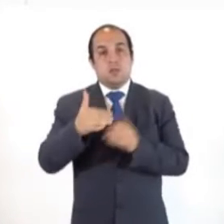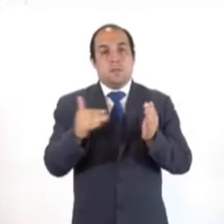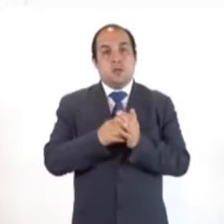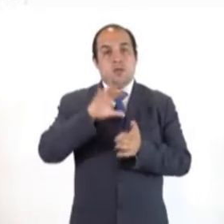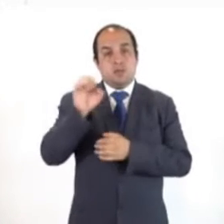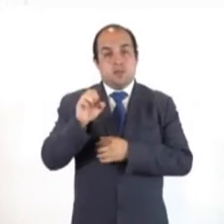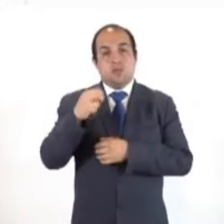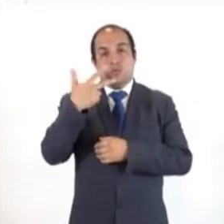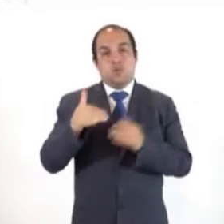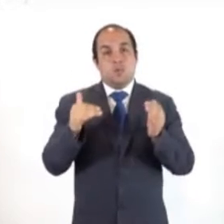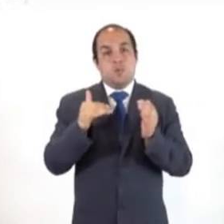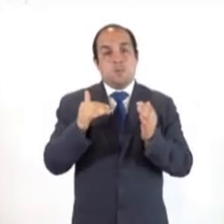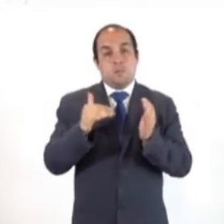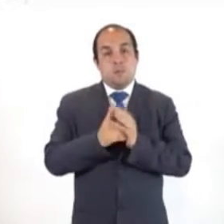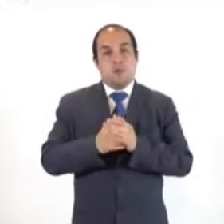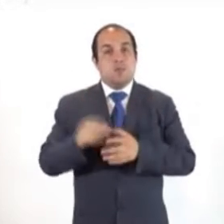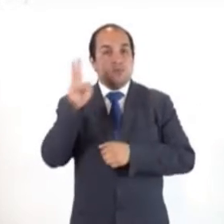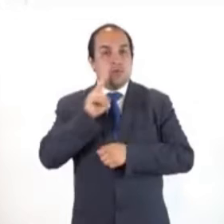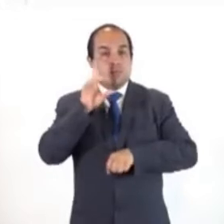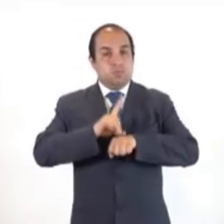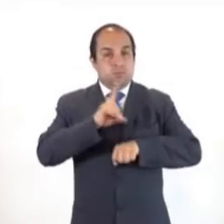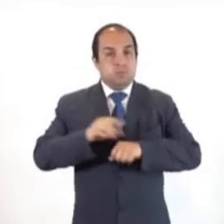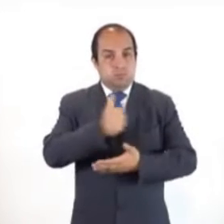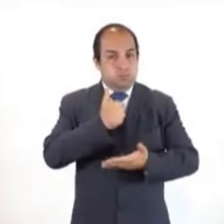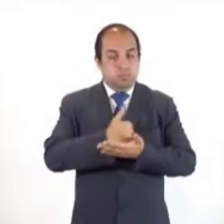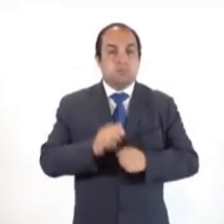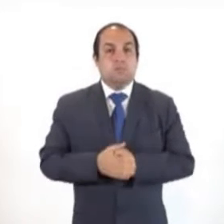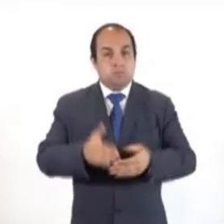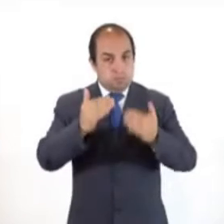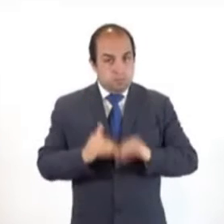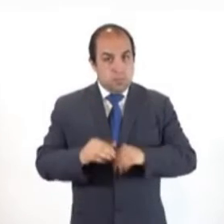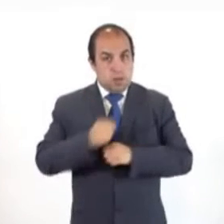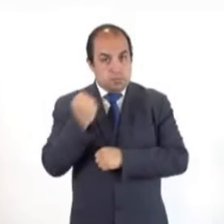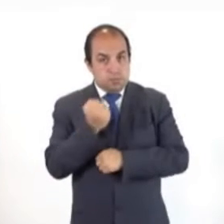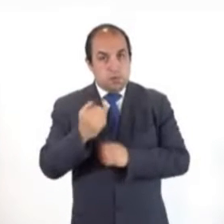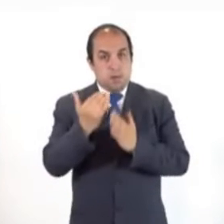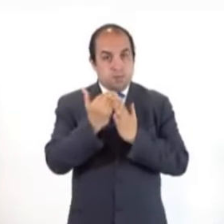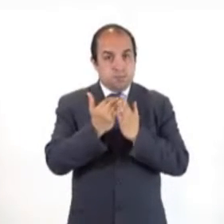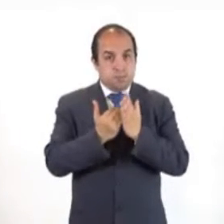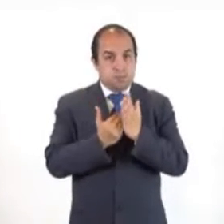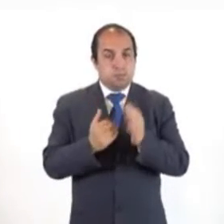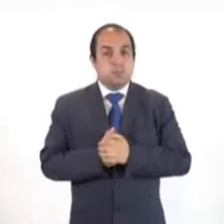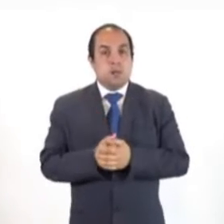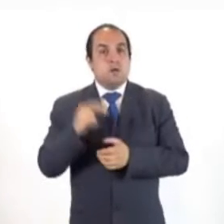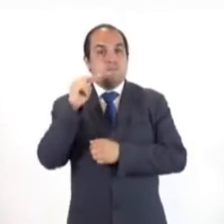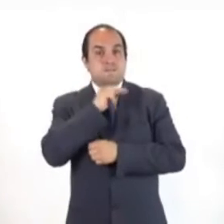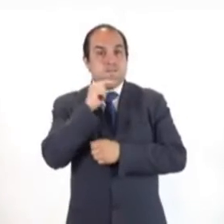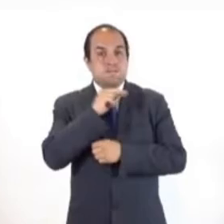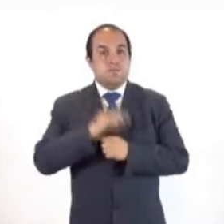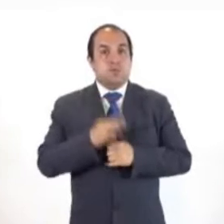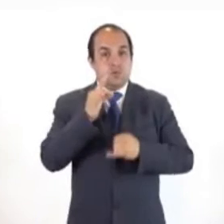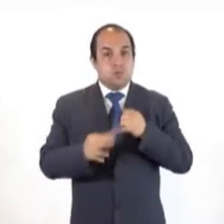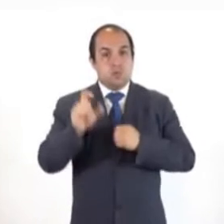8.000 pruebas al día en la última semana en la ciudad. Siguiente. Lo que afortunadamente ha venido bajando de manera aún más acelerada en